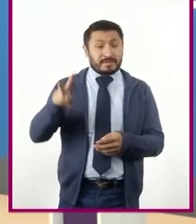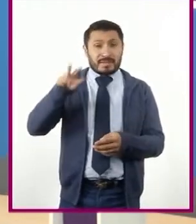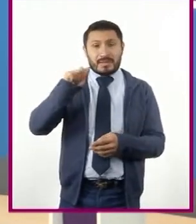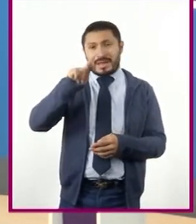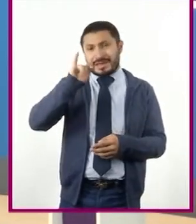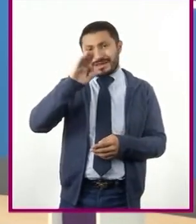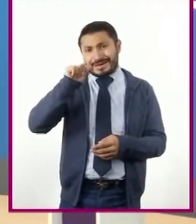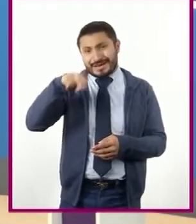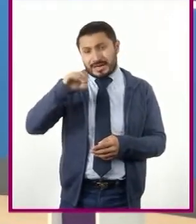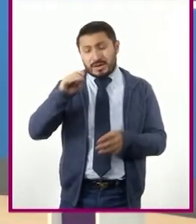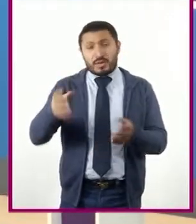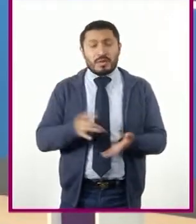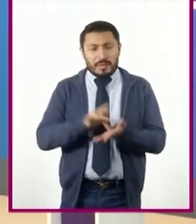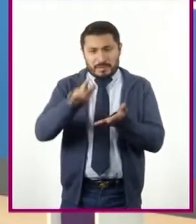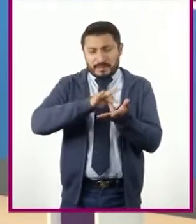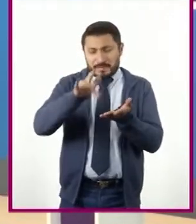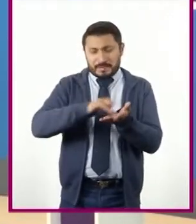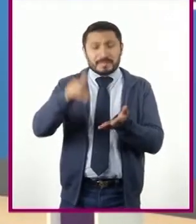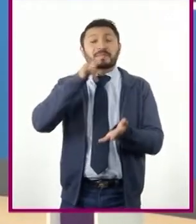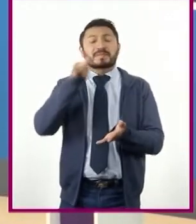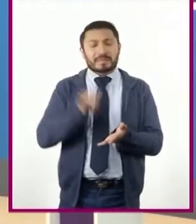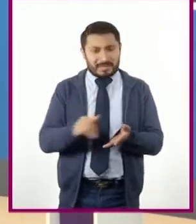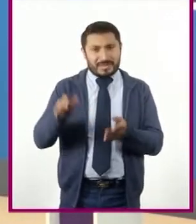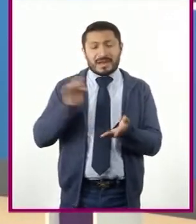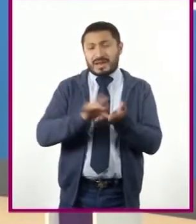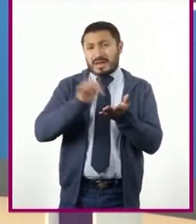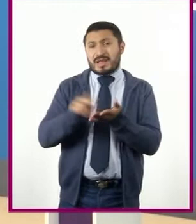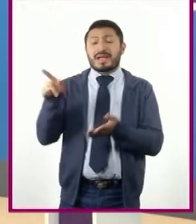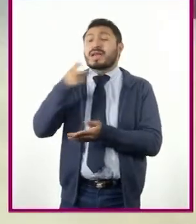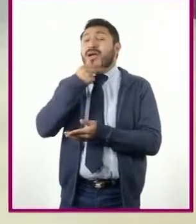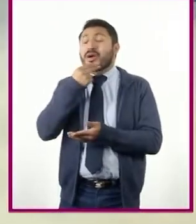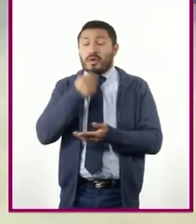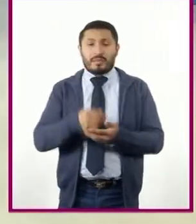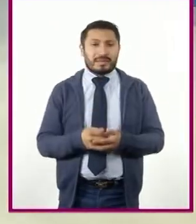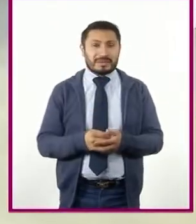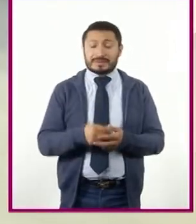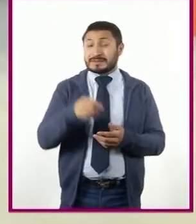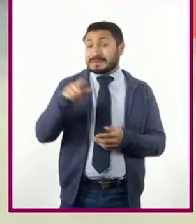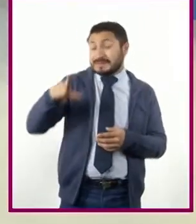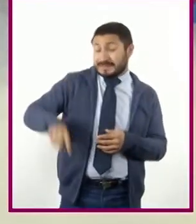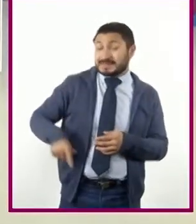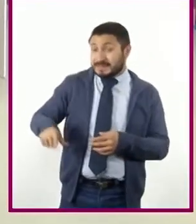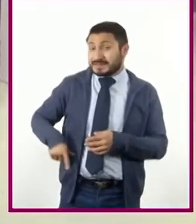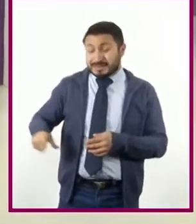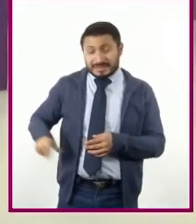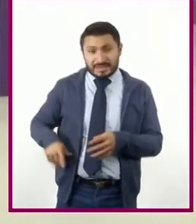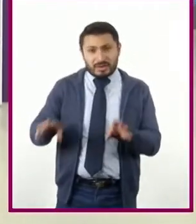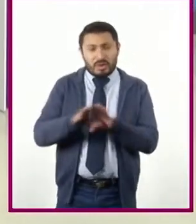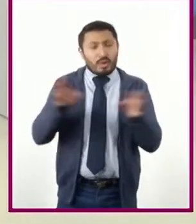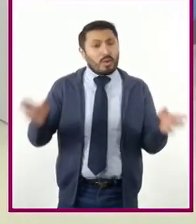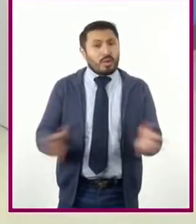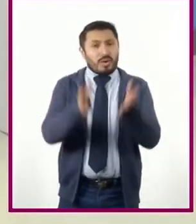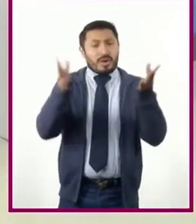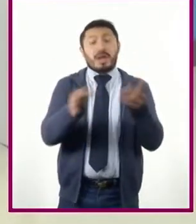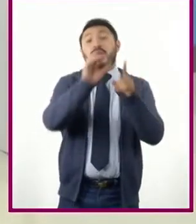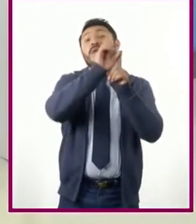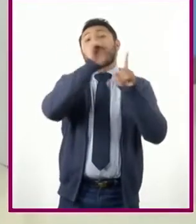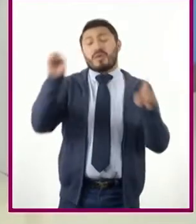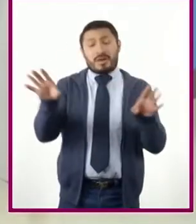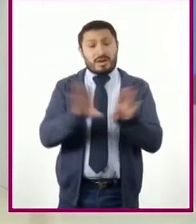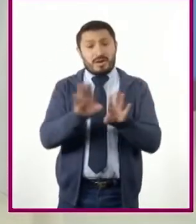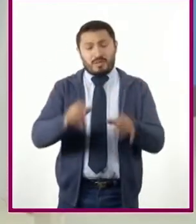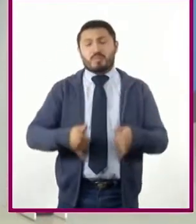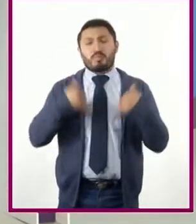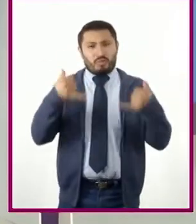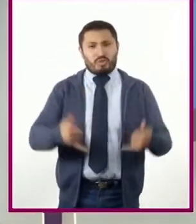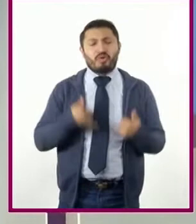los italianos a apoyar el régimen fascista de Mussolini. Desde el gobierno se fomentaron organizaciones como las